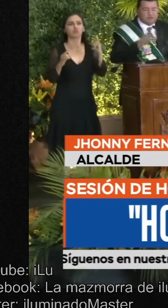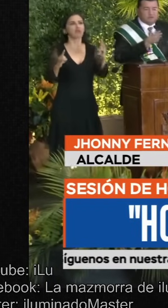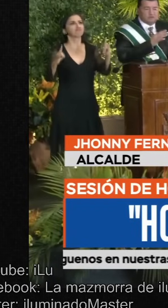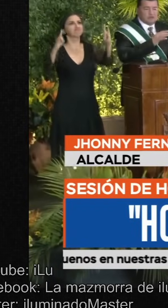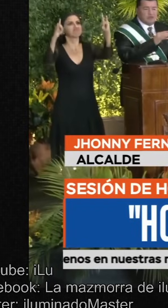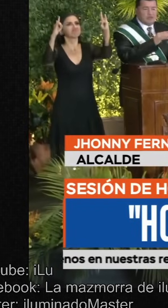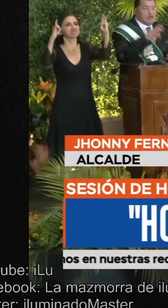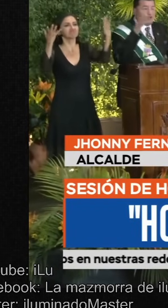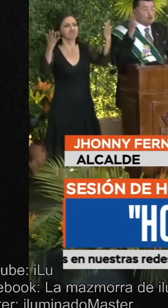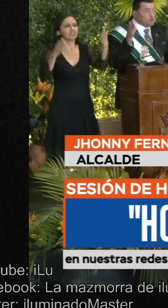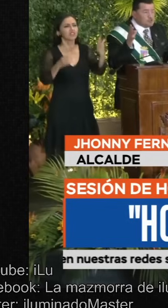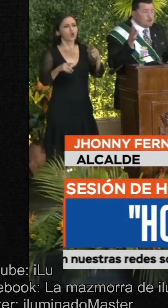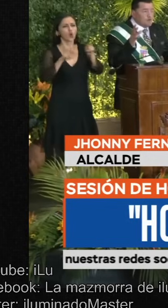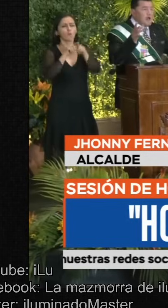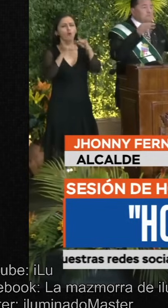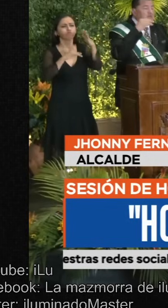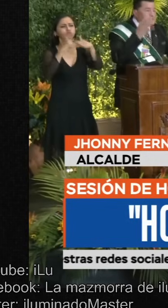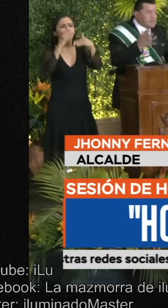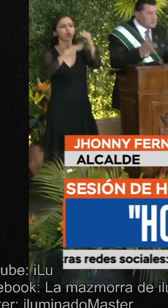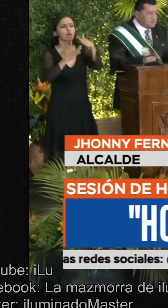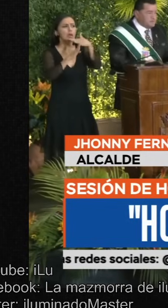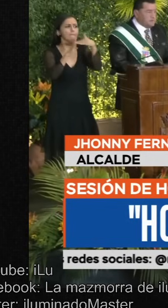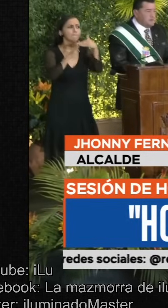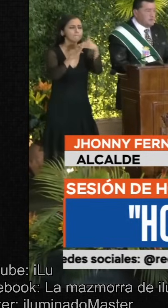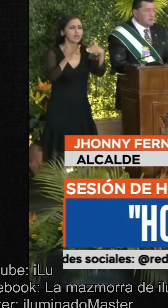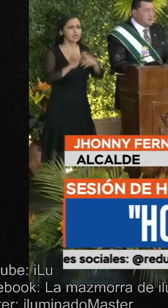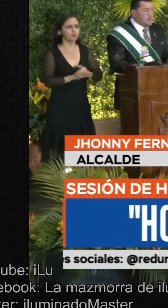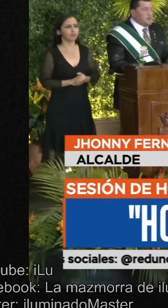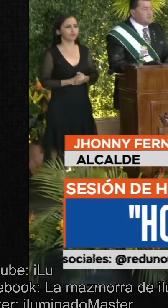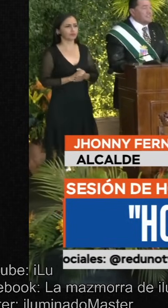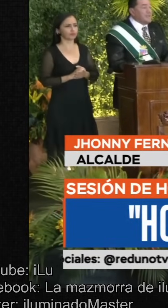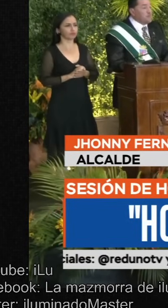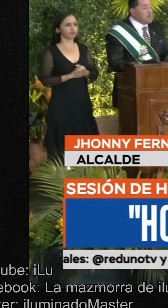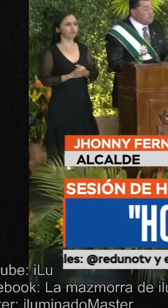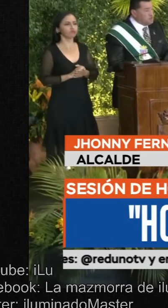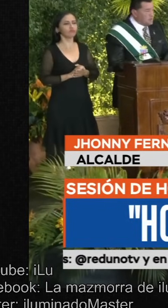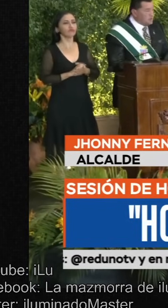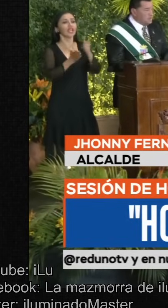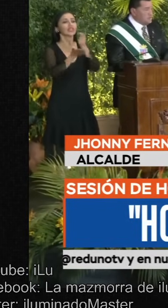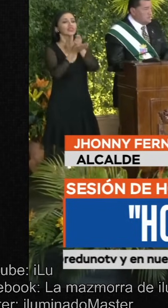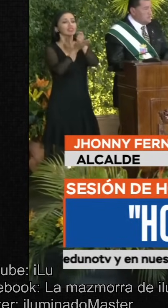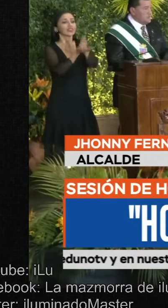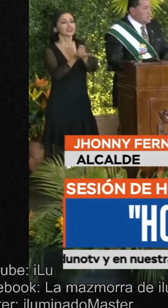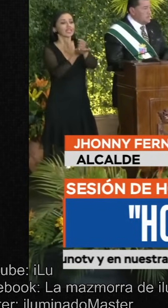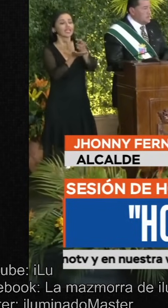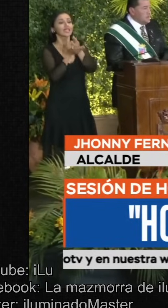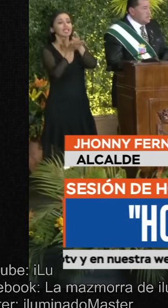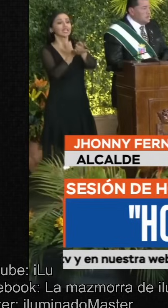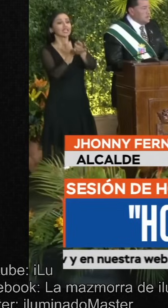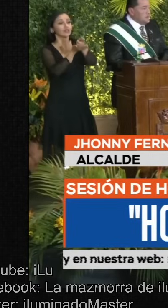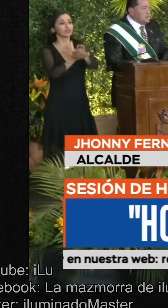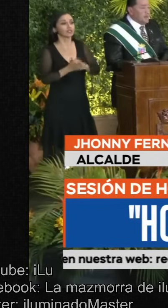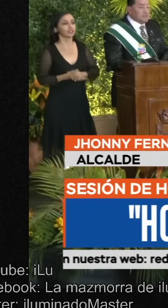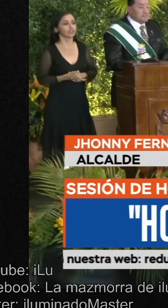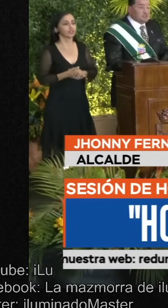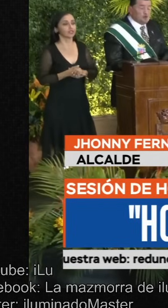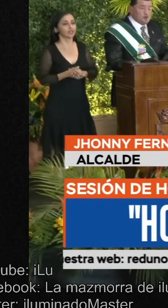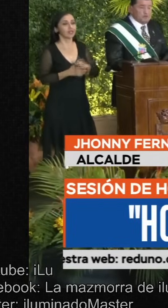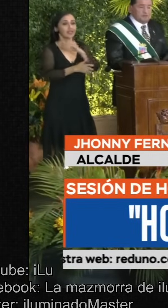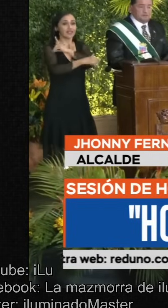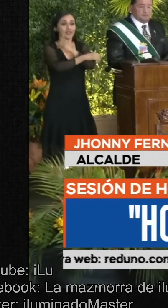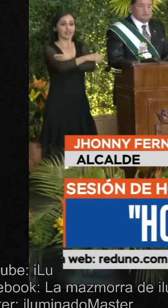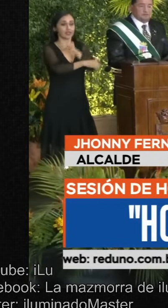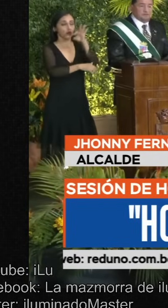elefante blanco. Era la construcción a medias, el terapéutico, en el